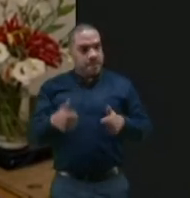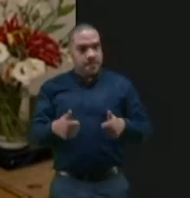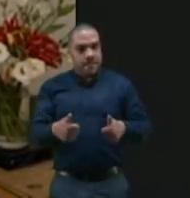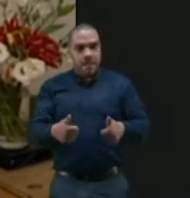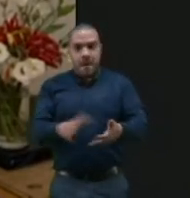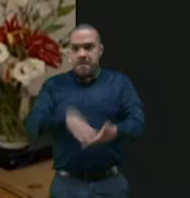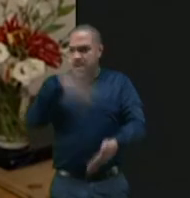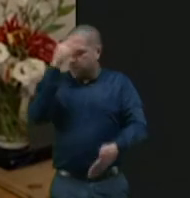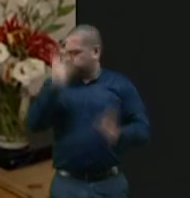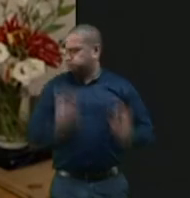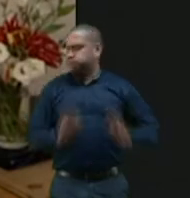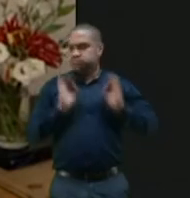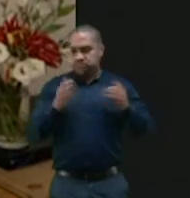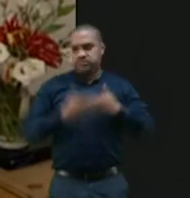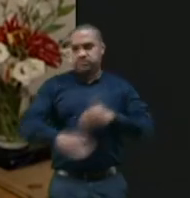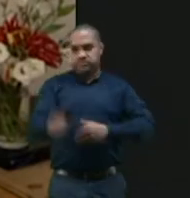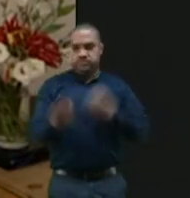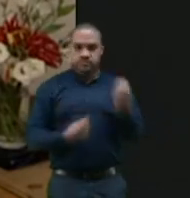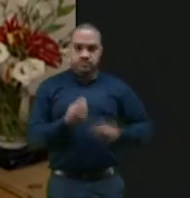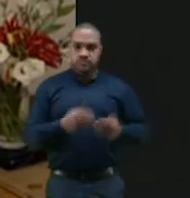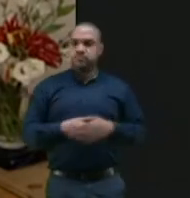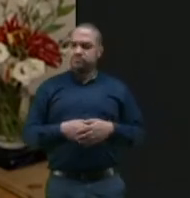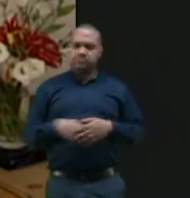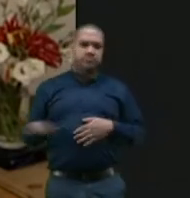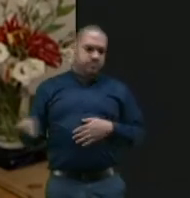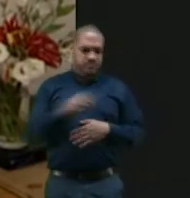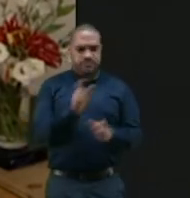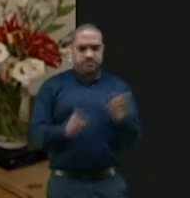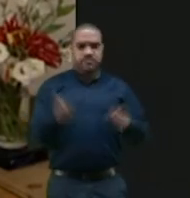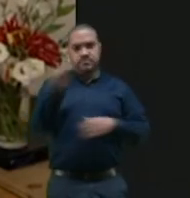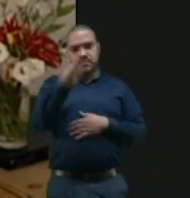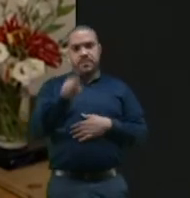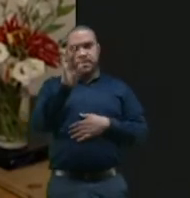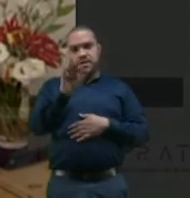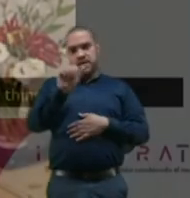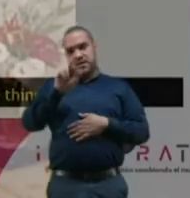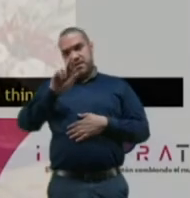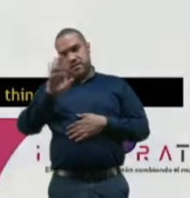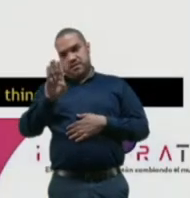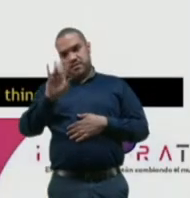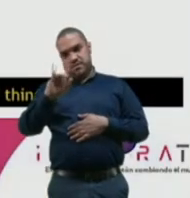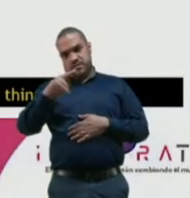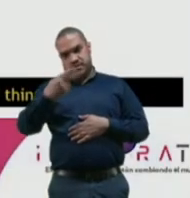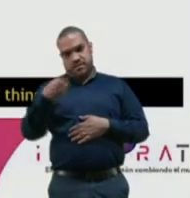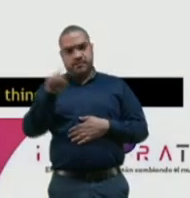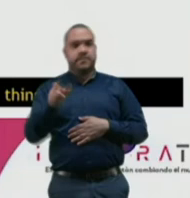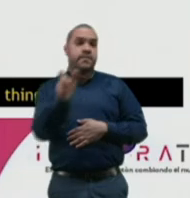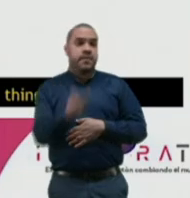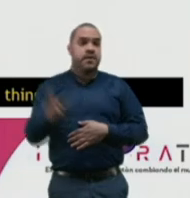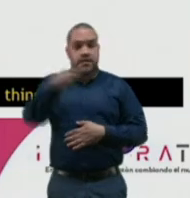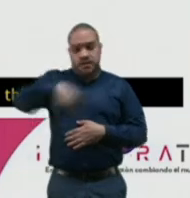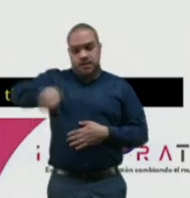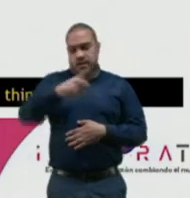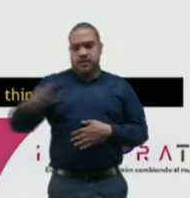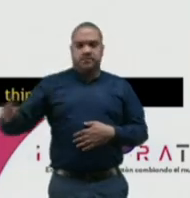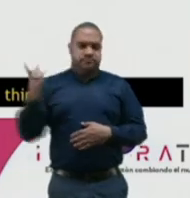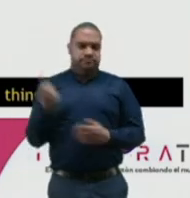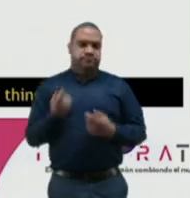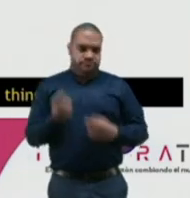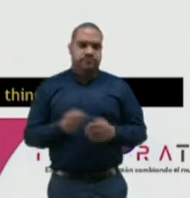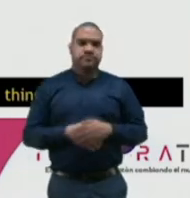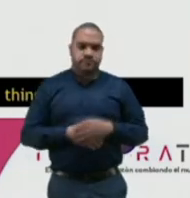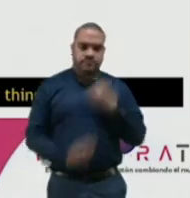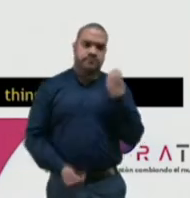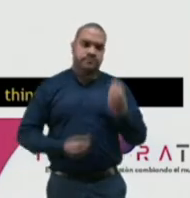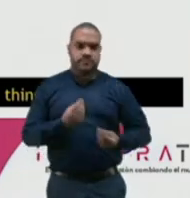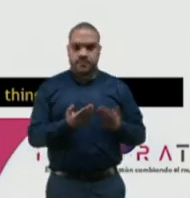La primera fase de todos los Starbucks es crítica en ese momento. Aquí es donde entendemos las características de entrada al mercado